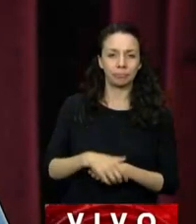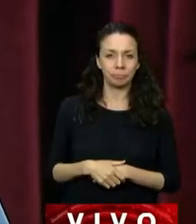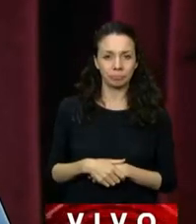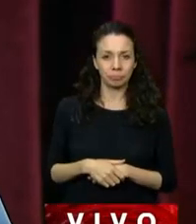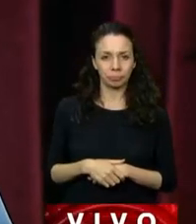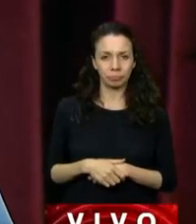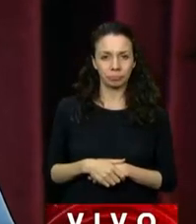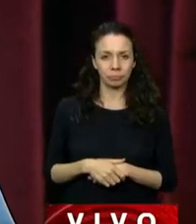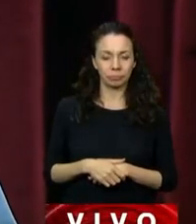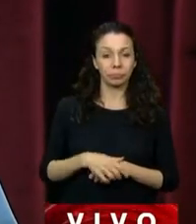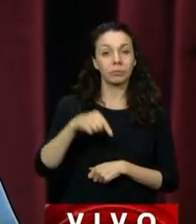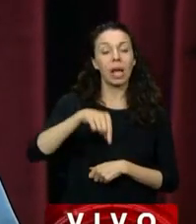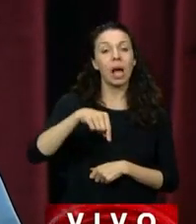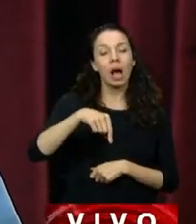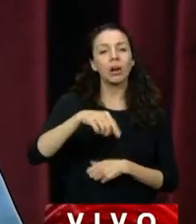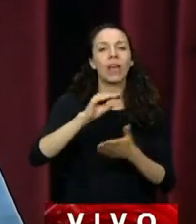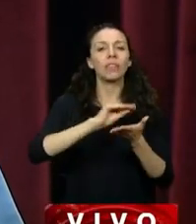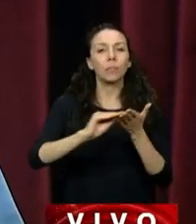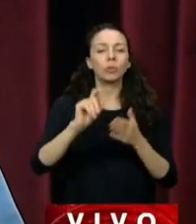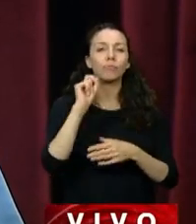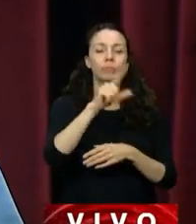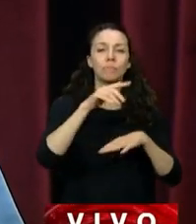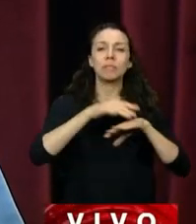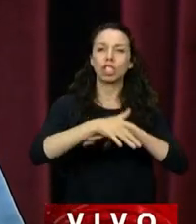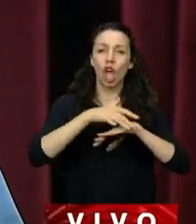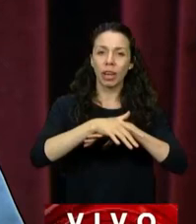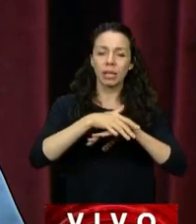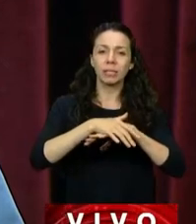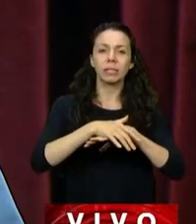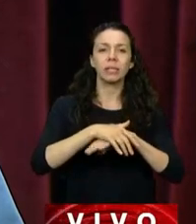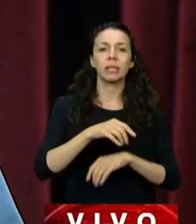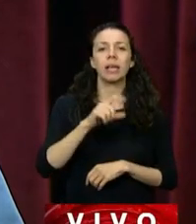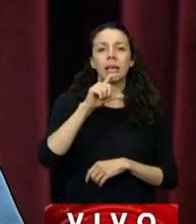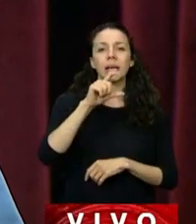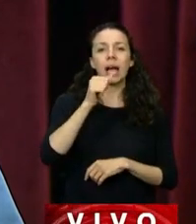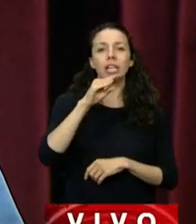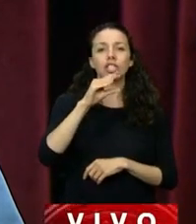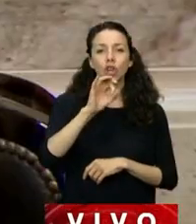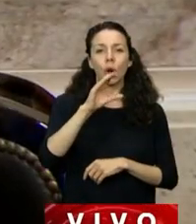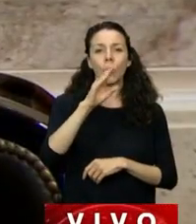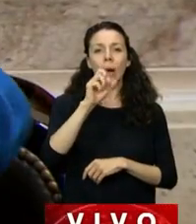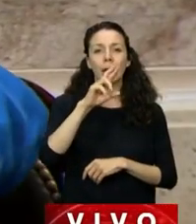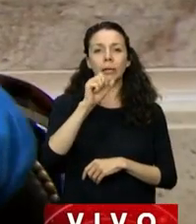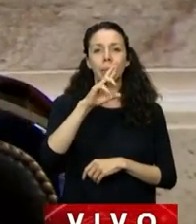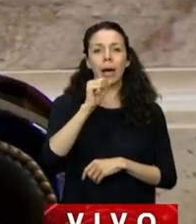continúa en uso de la palabra el diputado por la provincia de misiones Héctor Cacho bárbaro